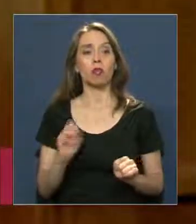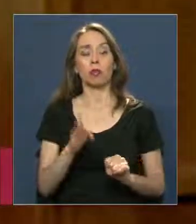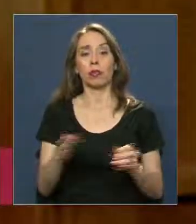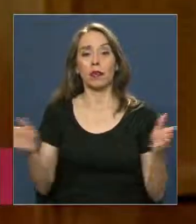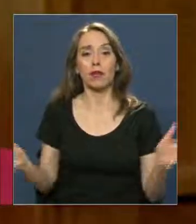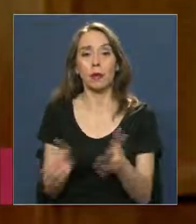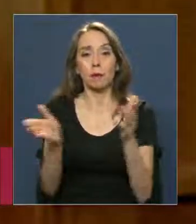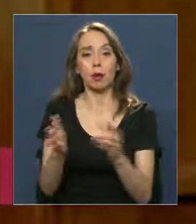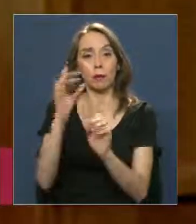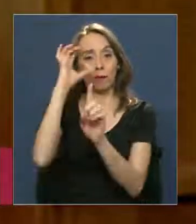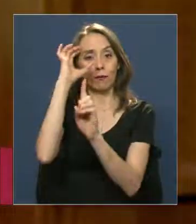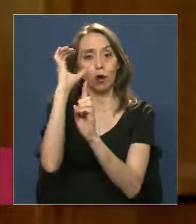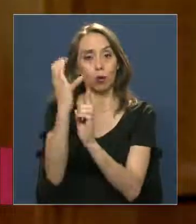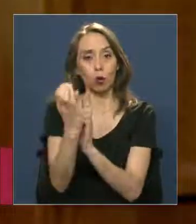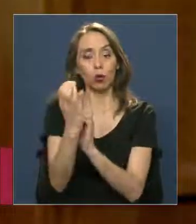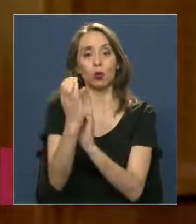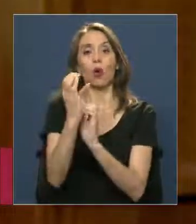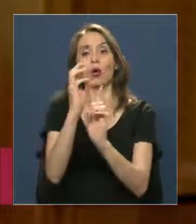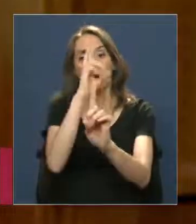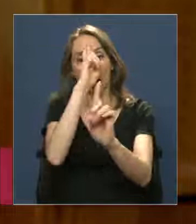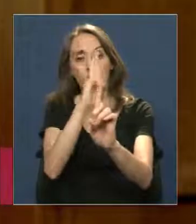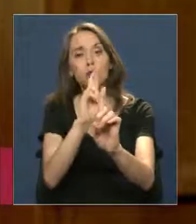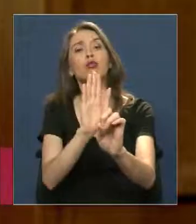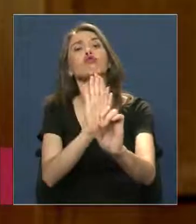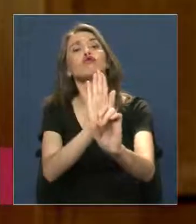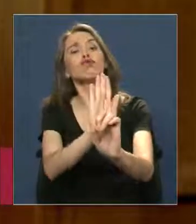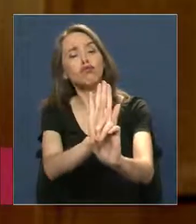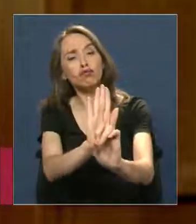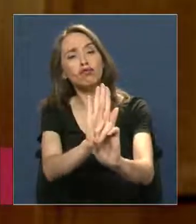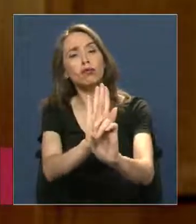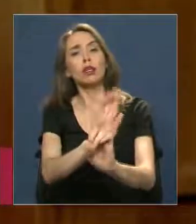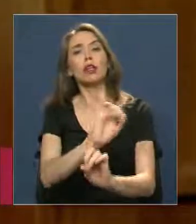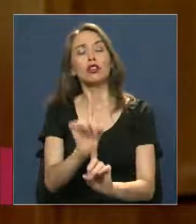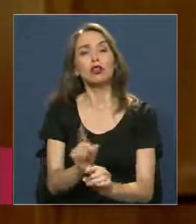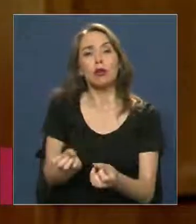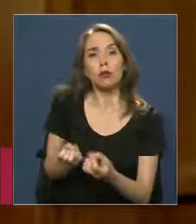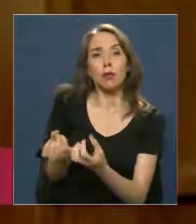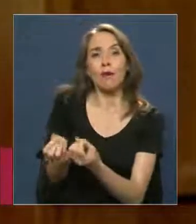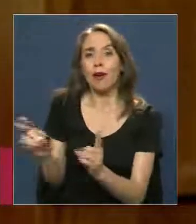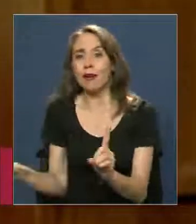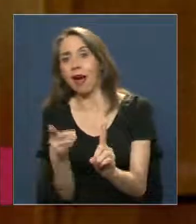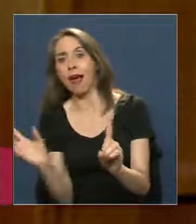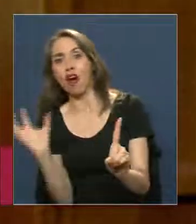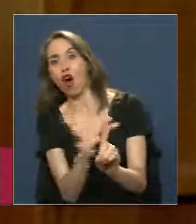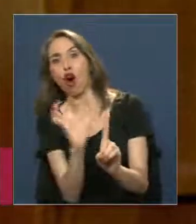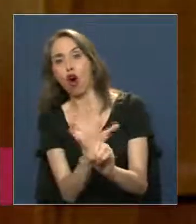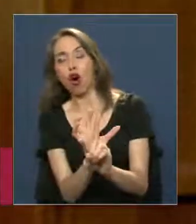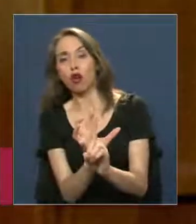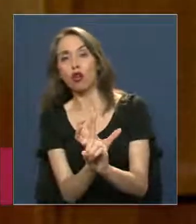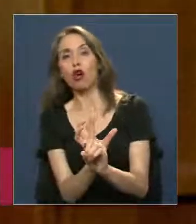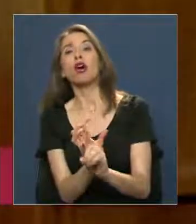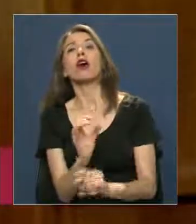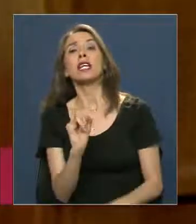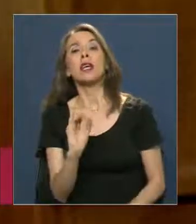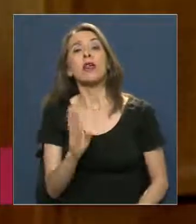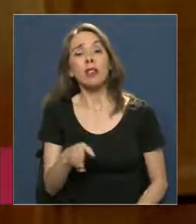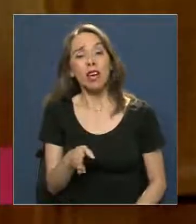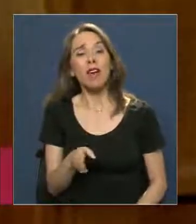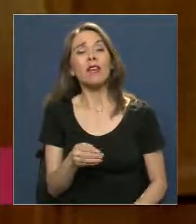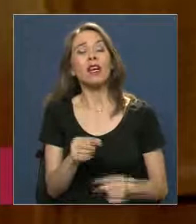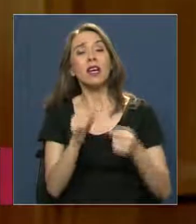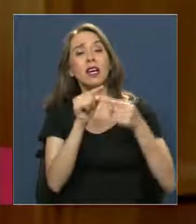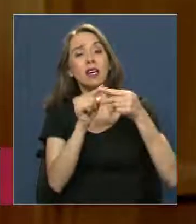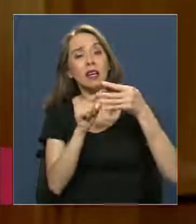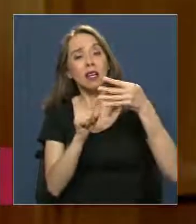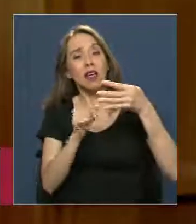una cultura de respeto, de tolerancia y no incitación al odio y de valoración de los derechos humanos